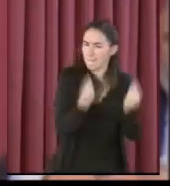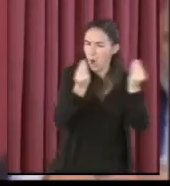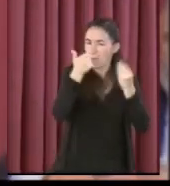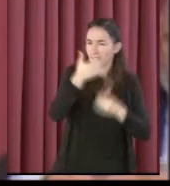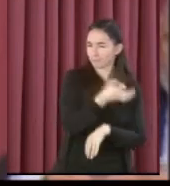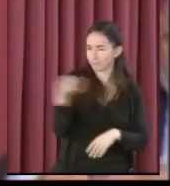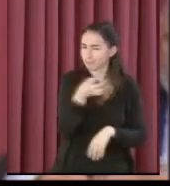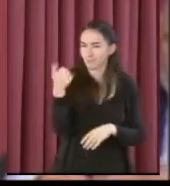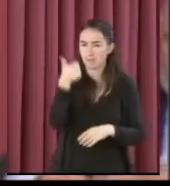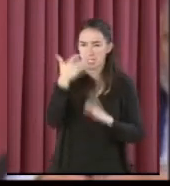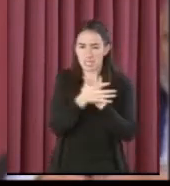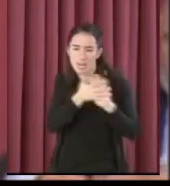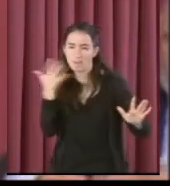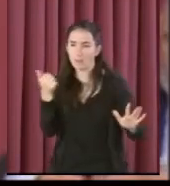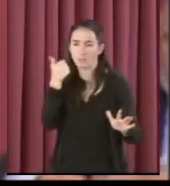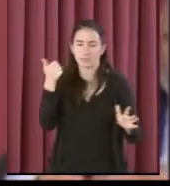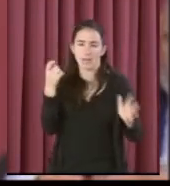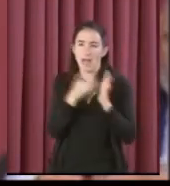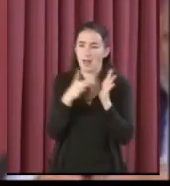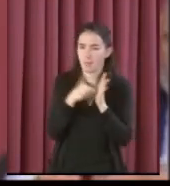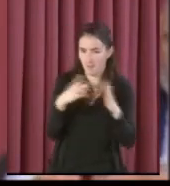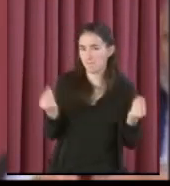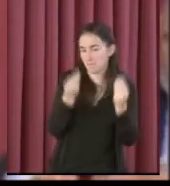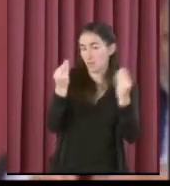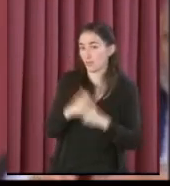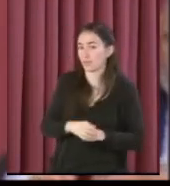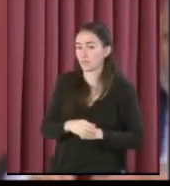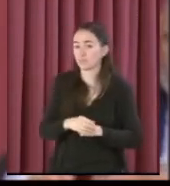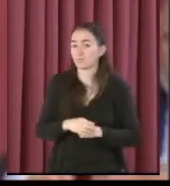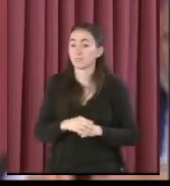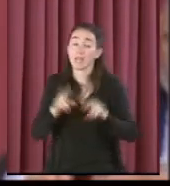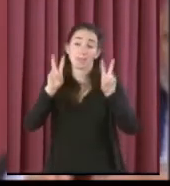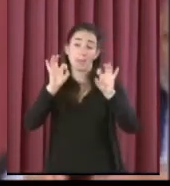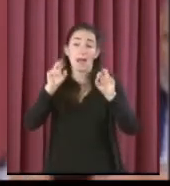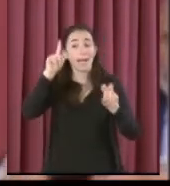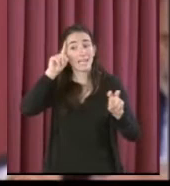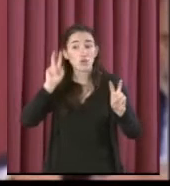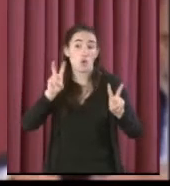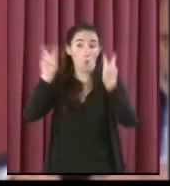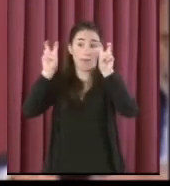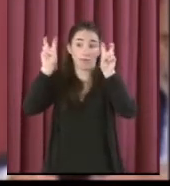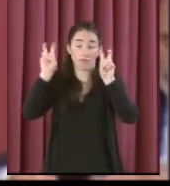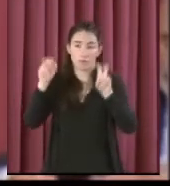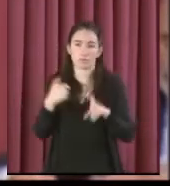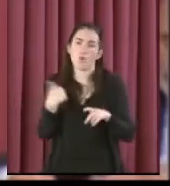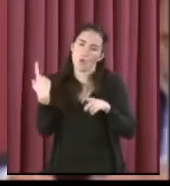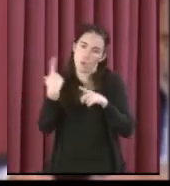eficiente. Y en eso es en lo que estamos. ¿Qué estamos haciendo en materia de innovación? Antes de responder, me gustaría apuntar que estamos